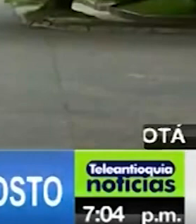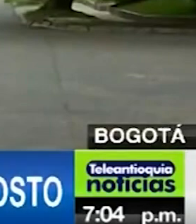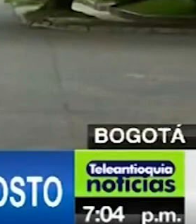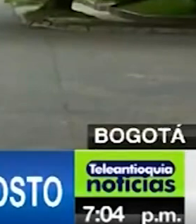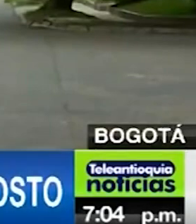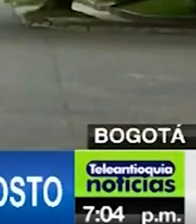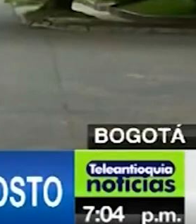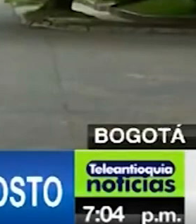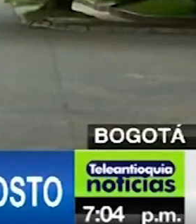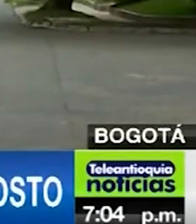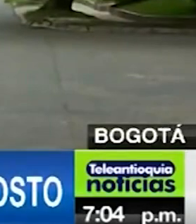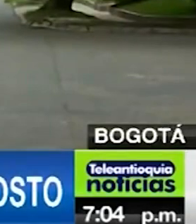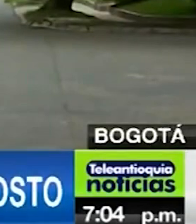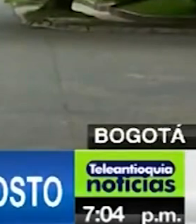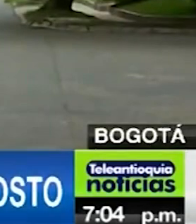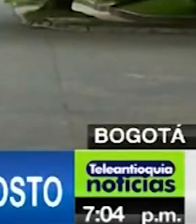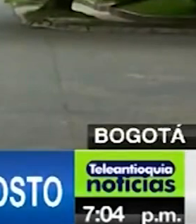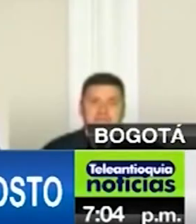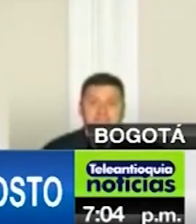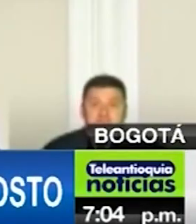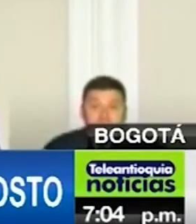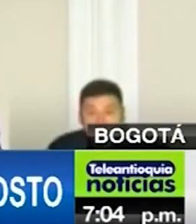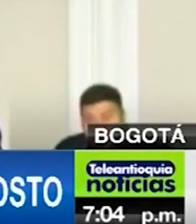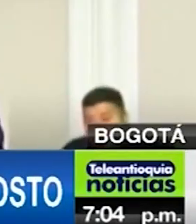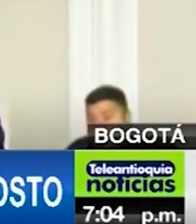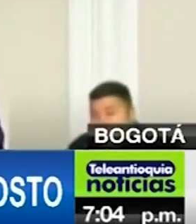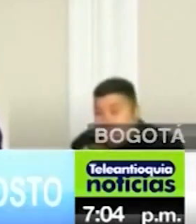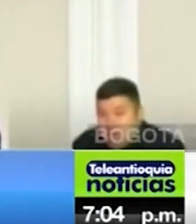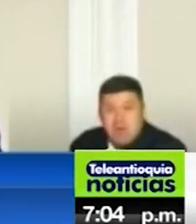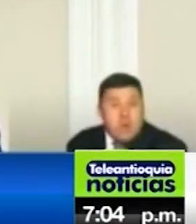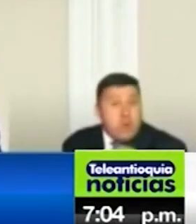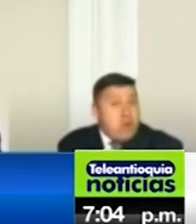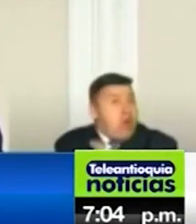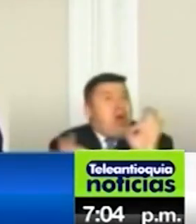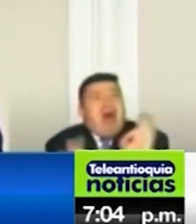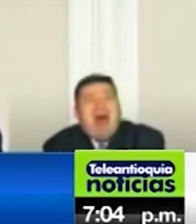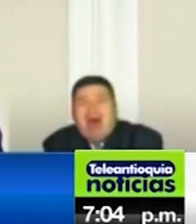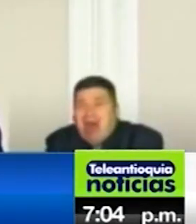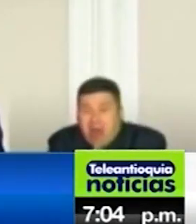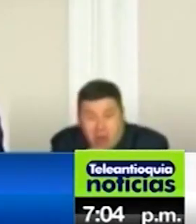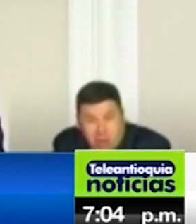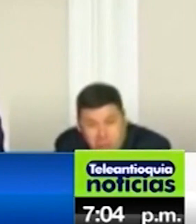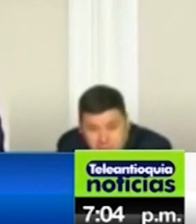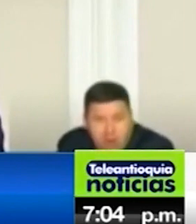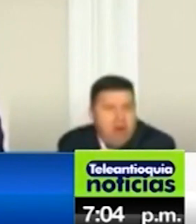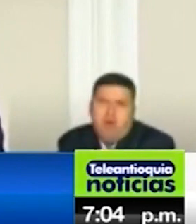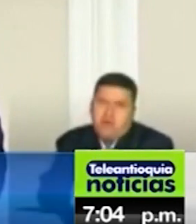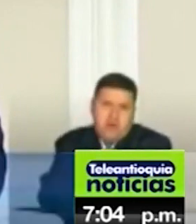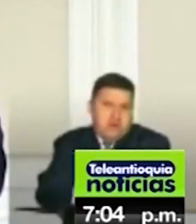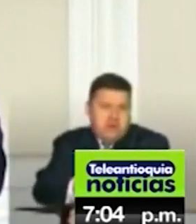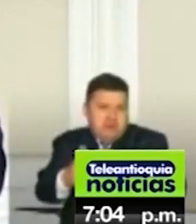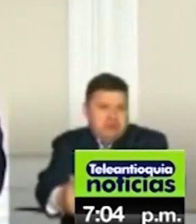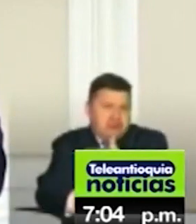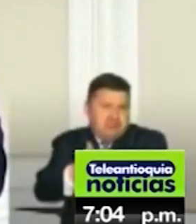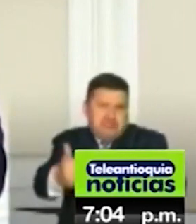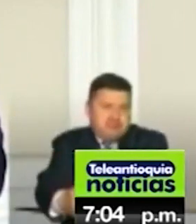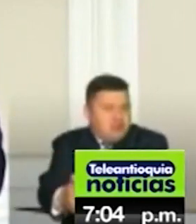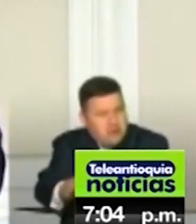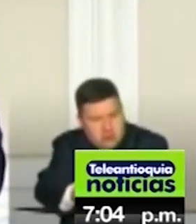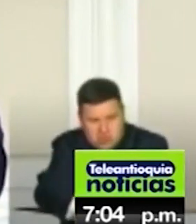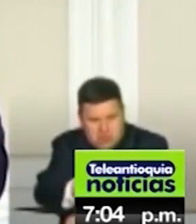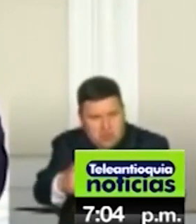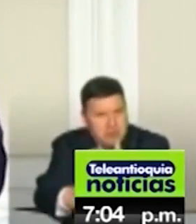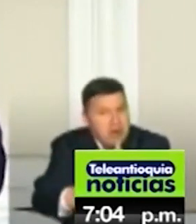cada uno de los municipios. En los municipios que no tienen afectación de COVID, seguimos avanzando en un